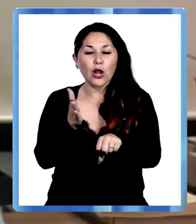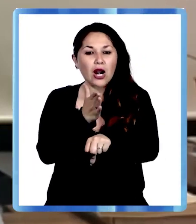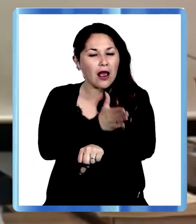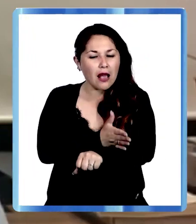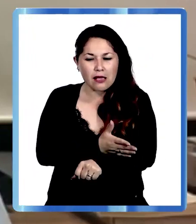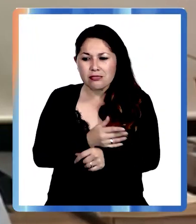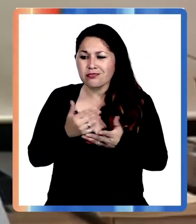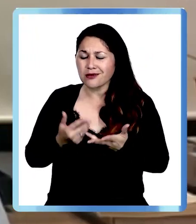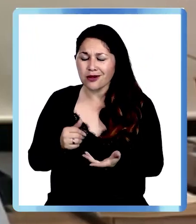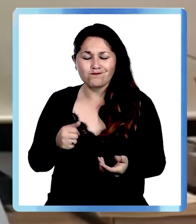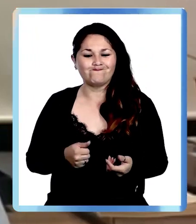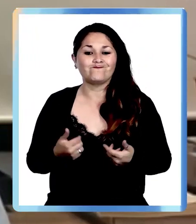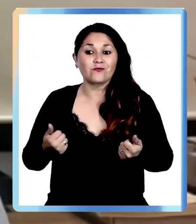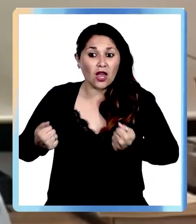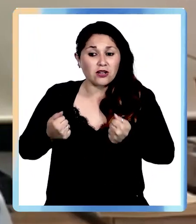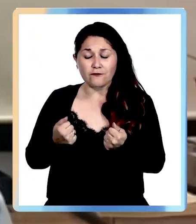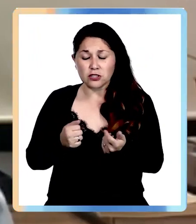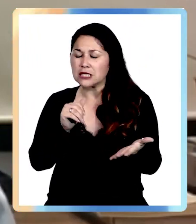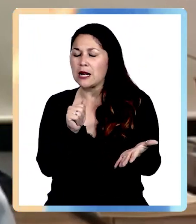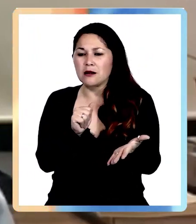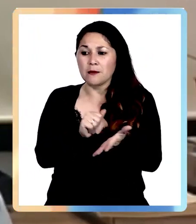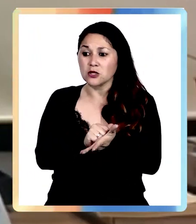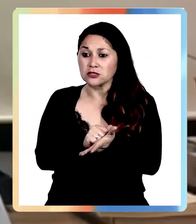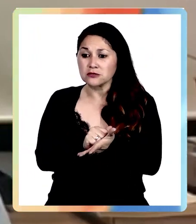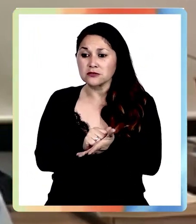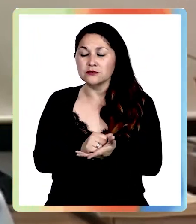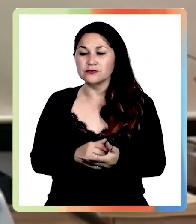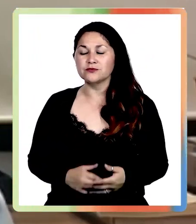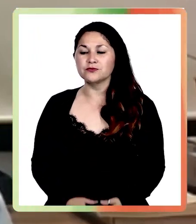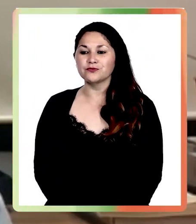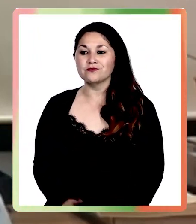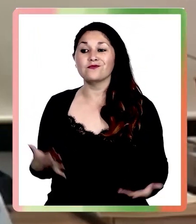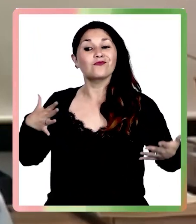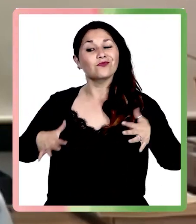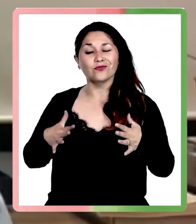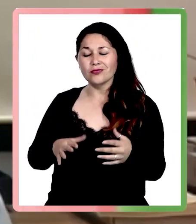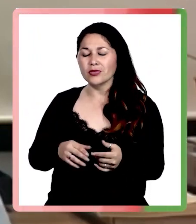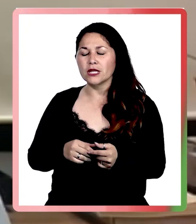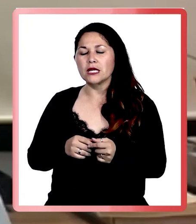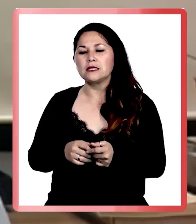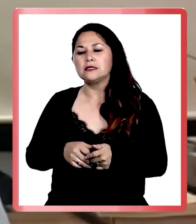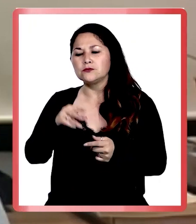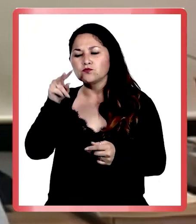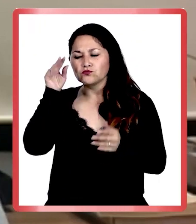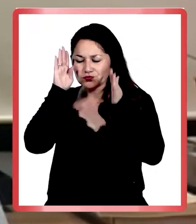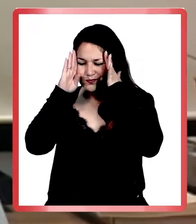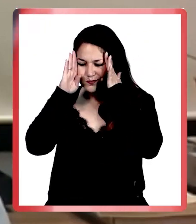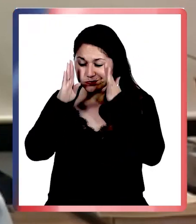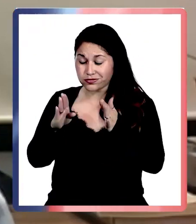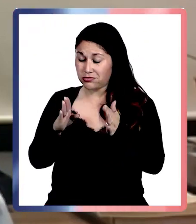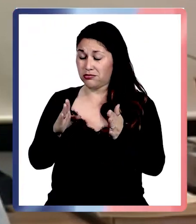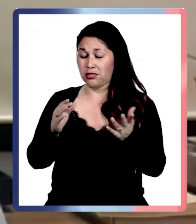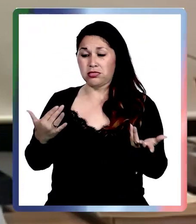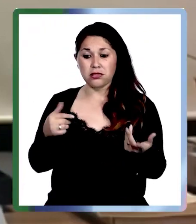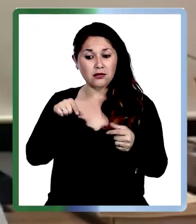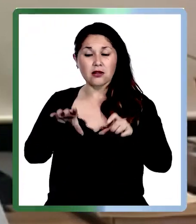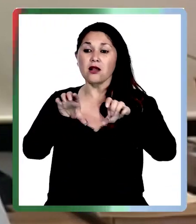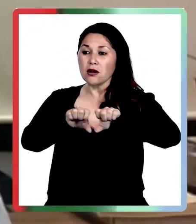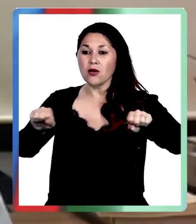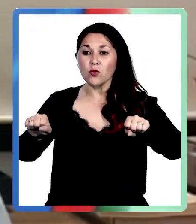hemos tenido la fuerza ni la potencia ni a lo mejor la dedicación para llegar a